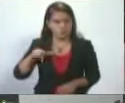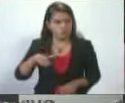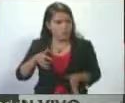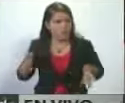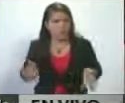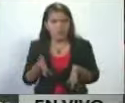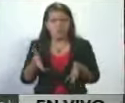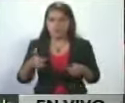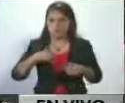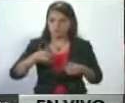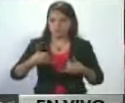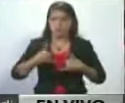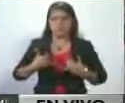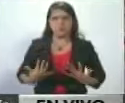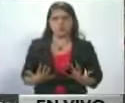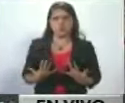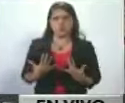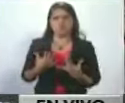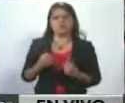para nosotros.